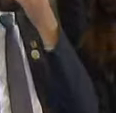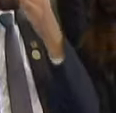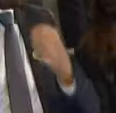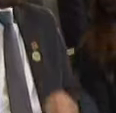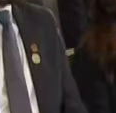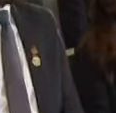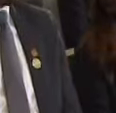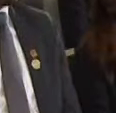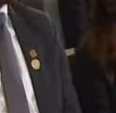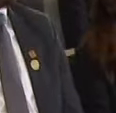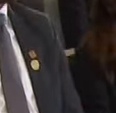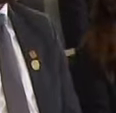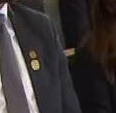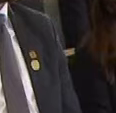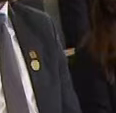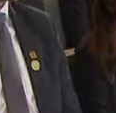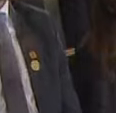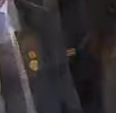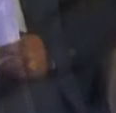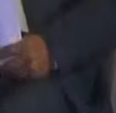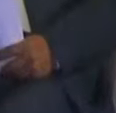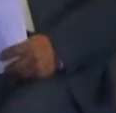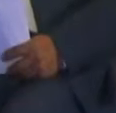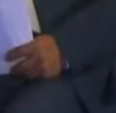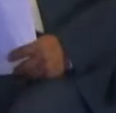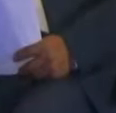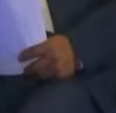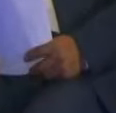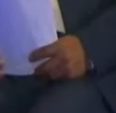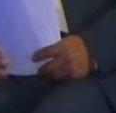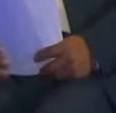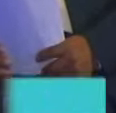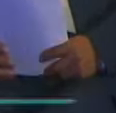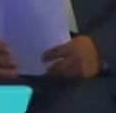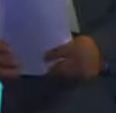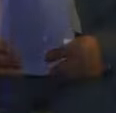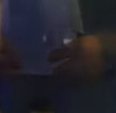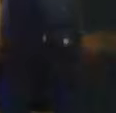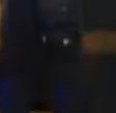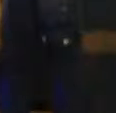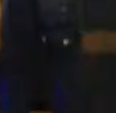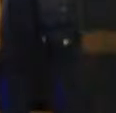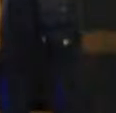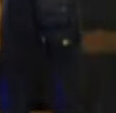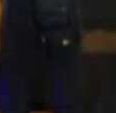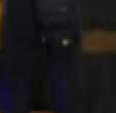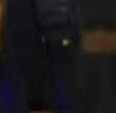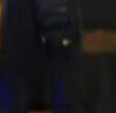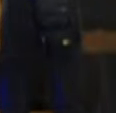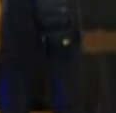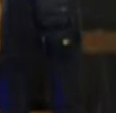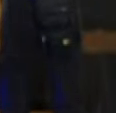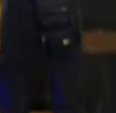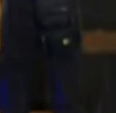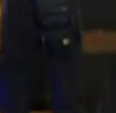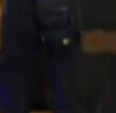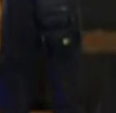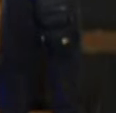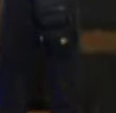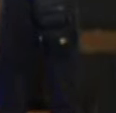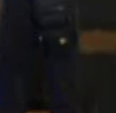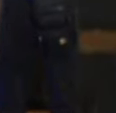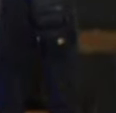preguntas al presidente utilizando el Hash diálogo abierto t a través de la plataforma